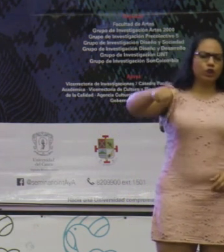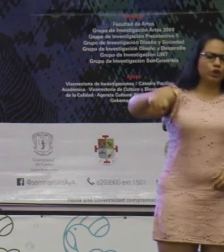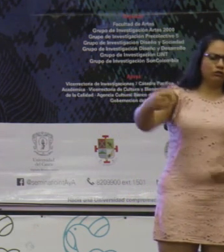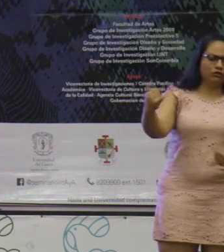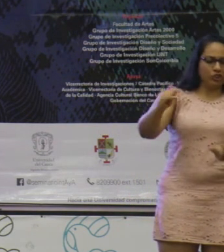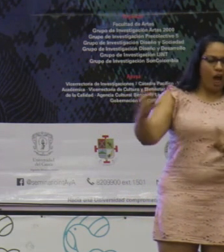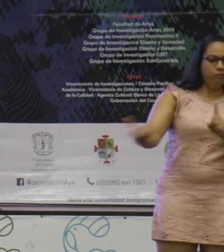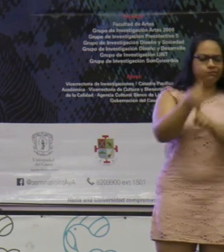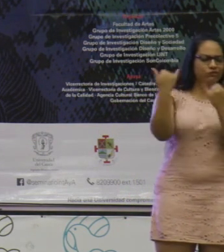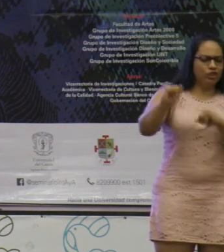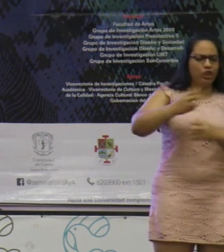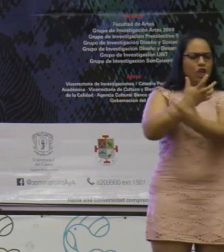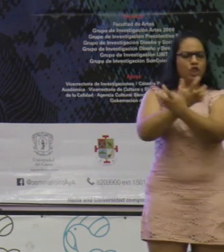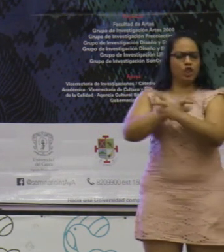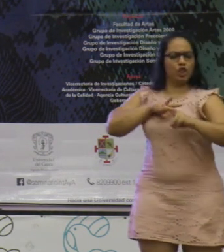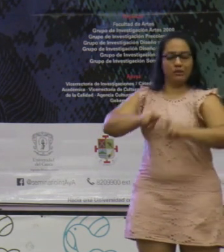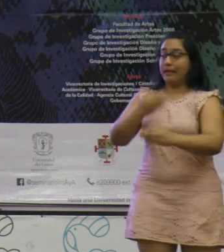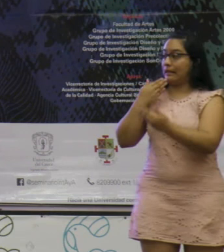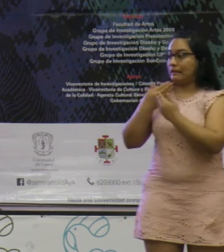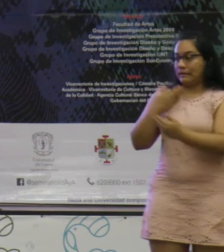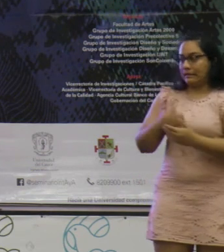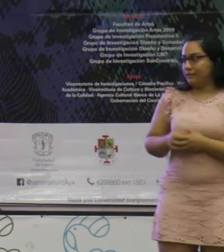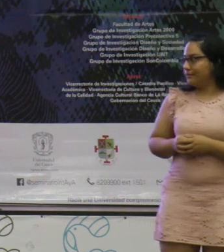hemos detectado científicamente. Uy, muchas gracias, ahí se movió.